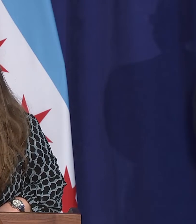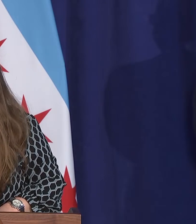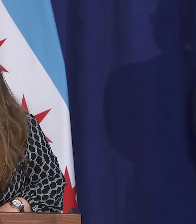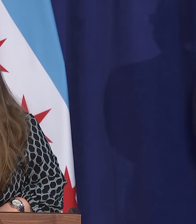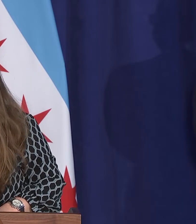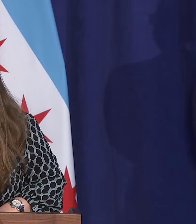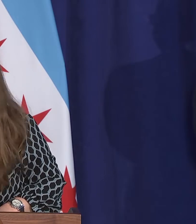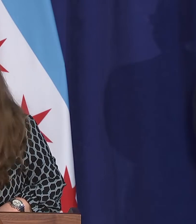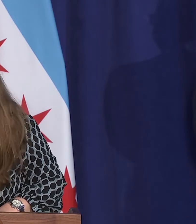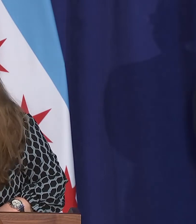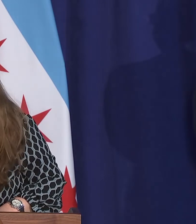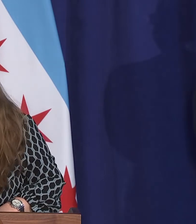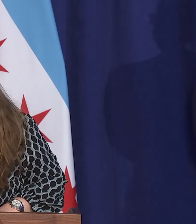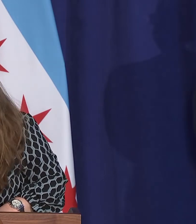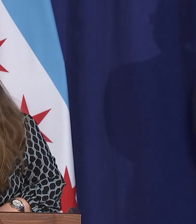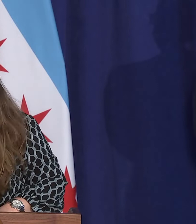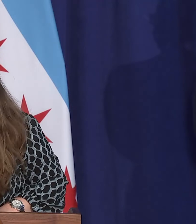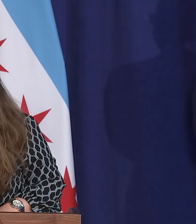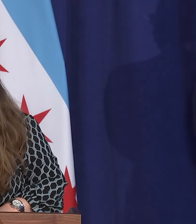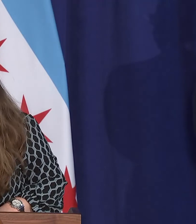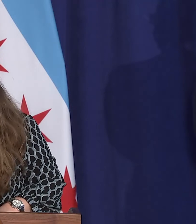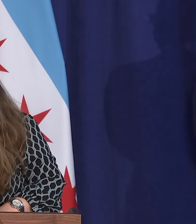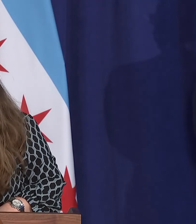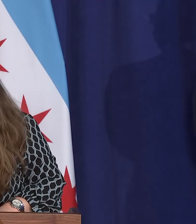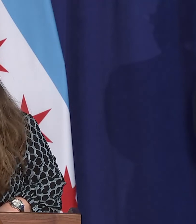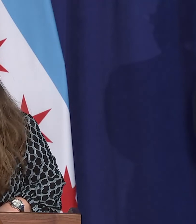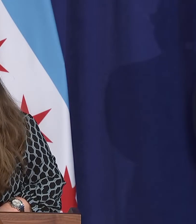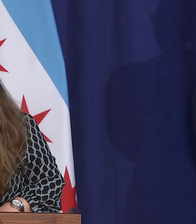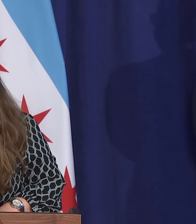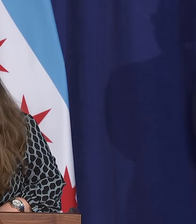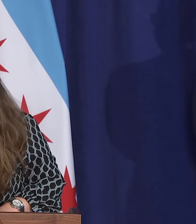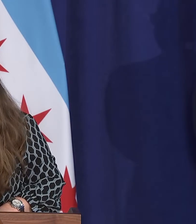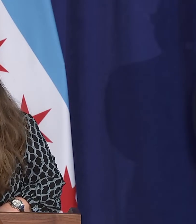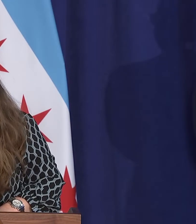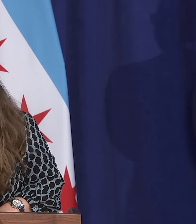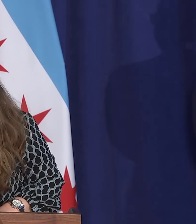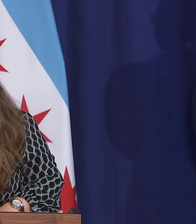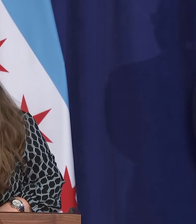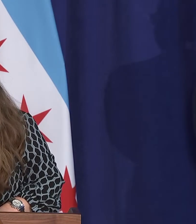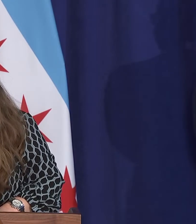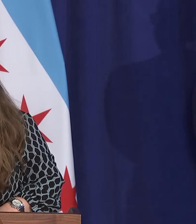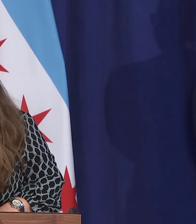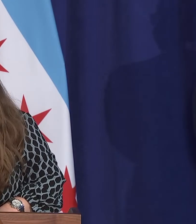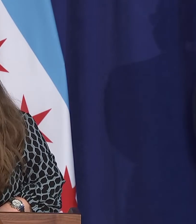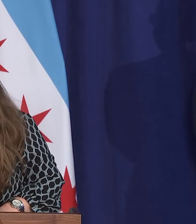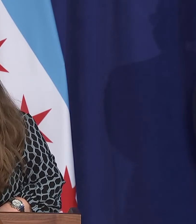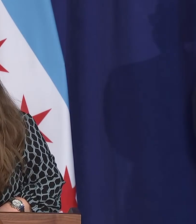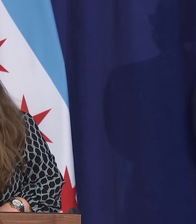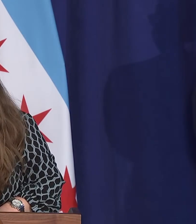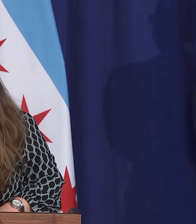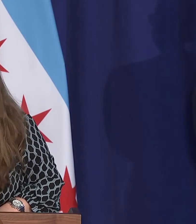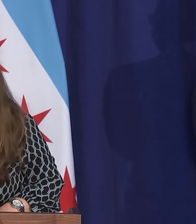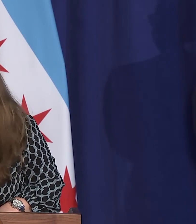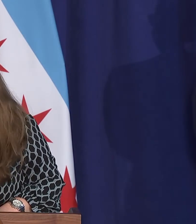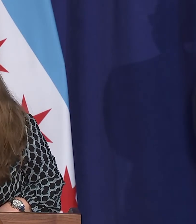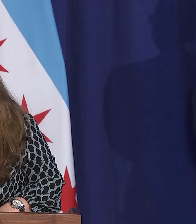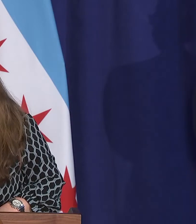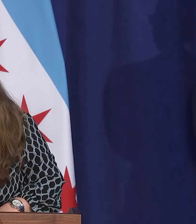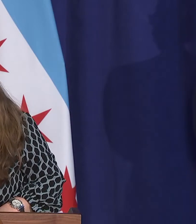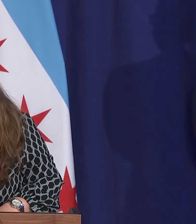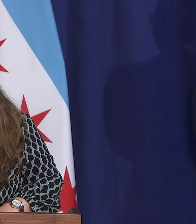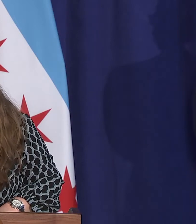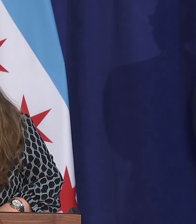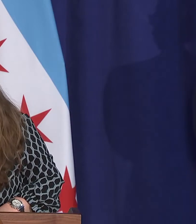la aceptación de la vacuna fue de un 20%, en nuestros habitantes latinos y afroamericanos de Chicago, ahora